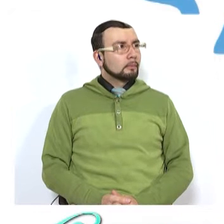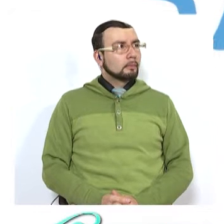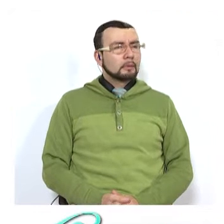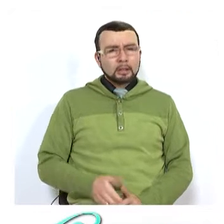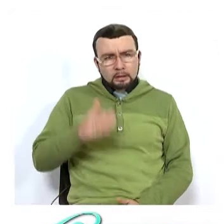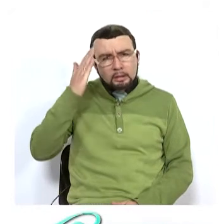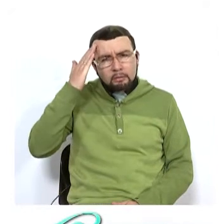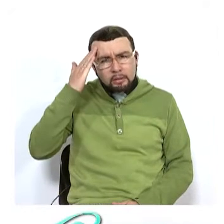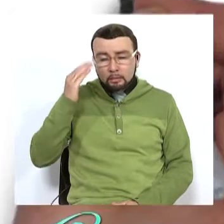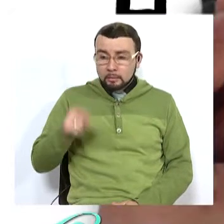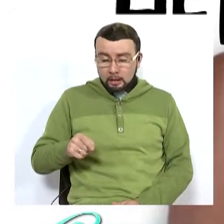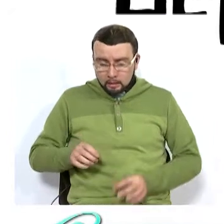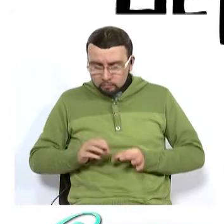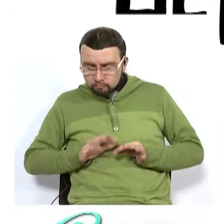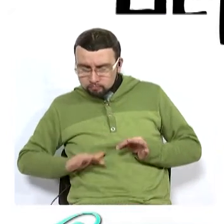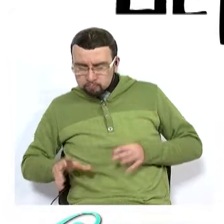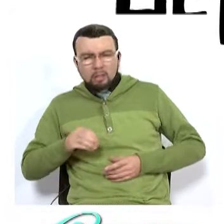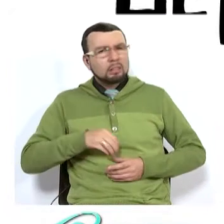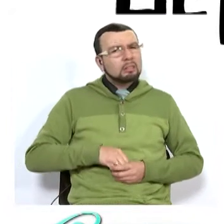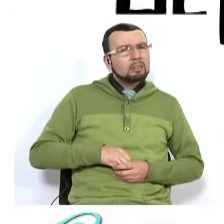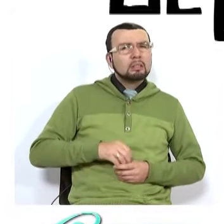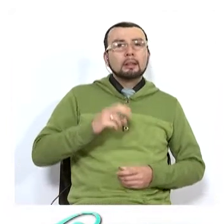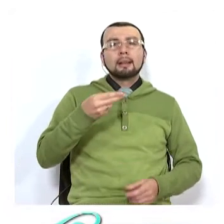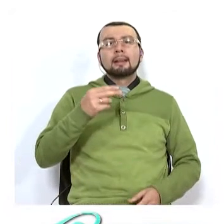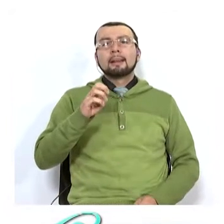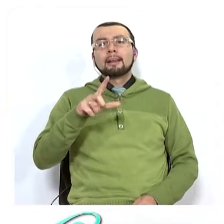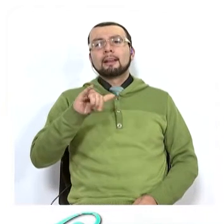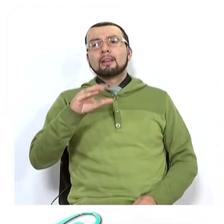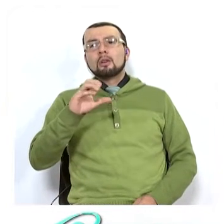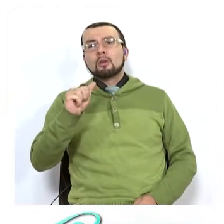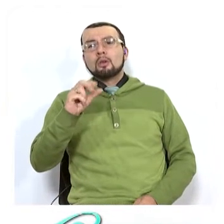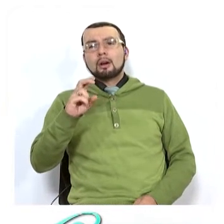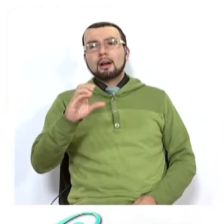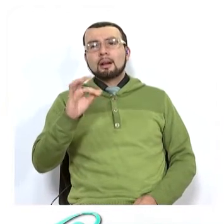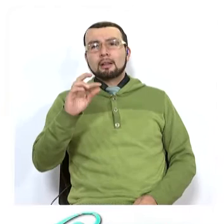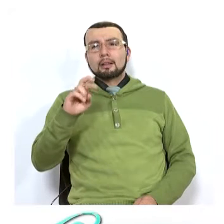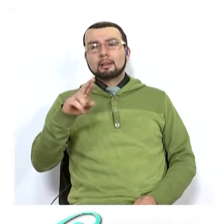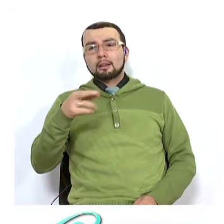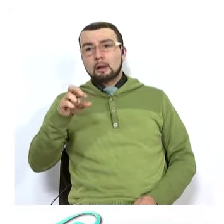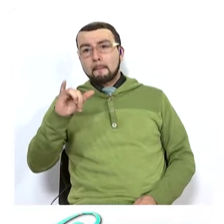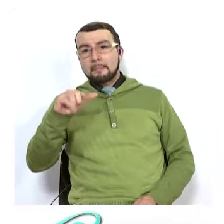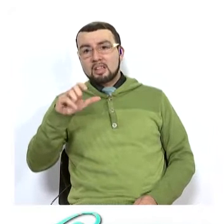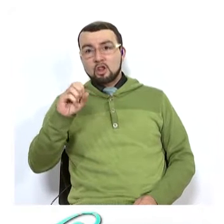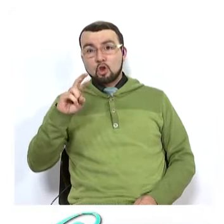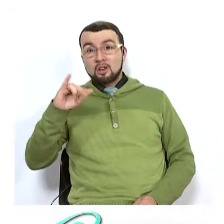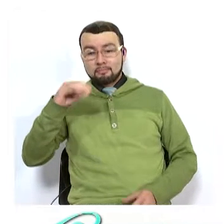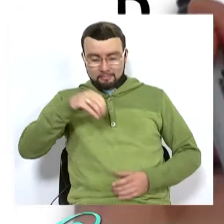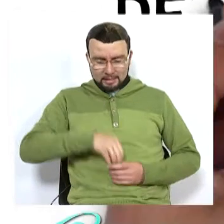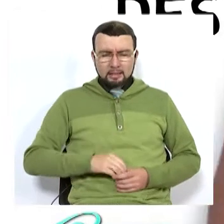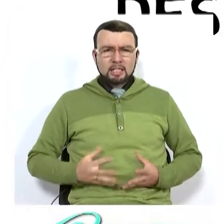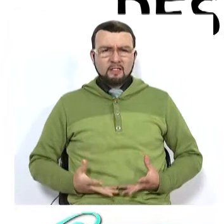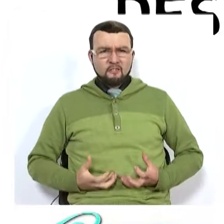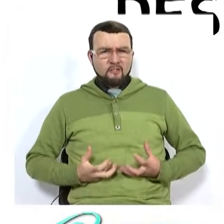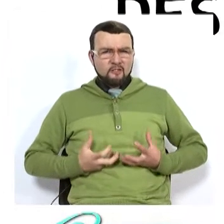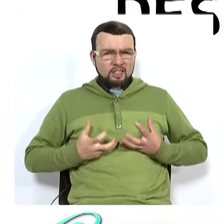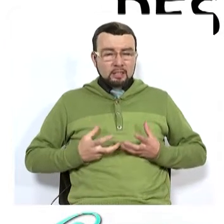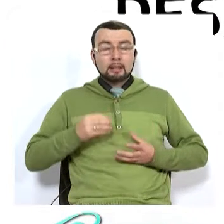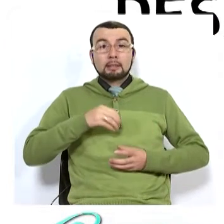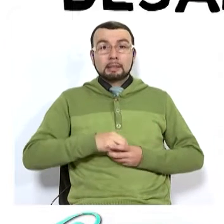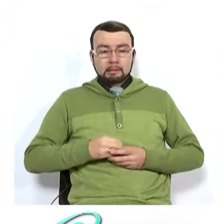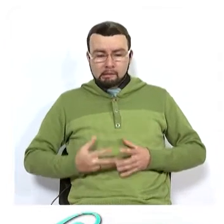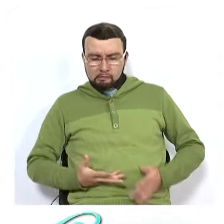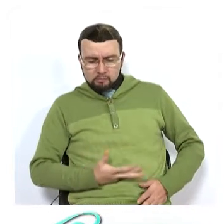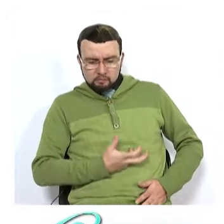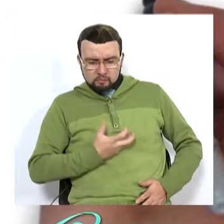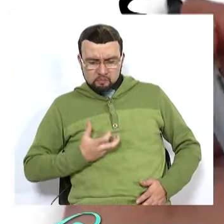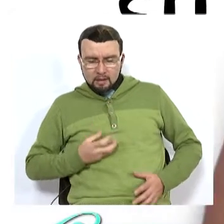¿Sabías que existe una bacteria llamada Helicobacter pylori? Esta causa infecciones en el estómago y juega un papel importante en el desarrollo de la